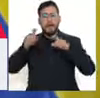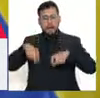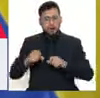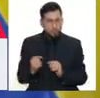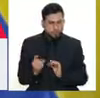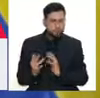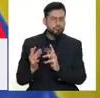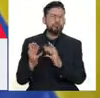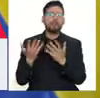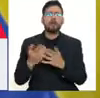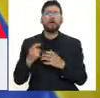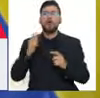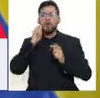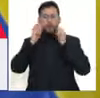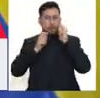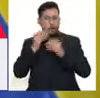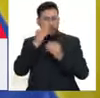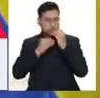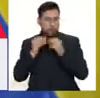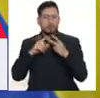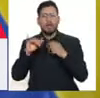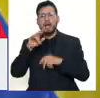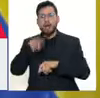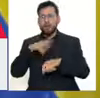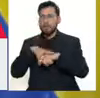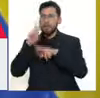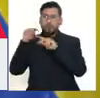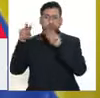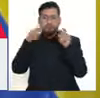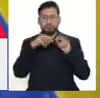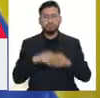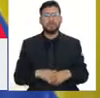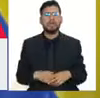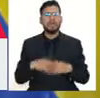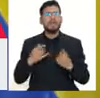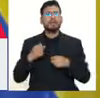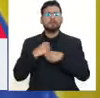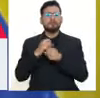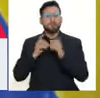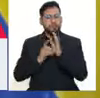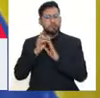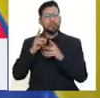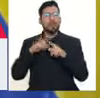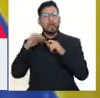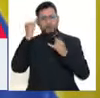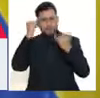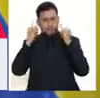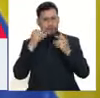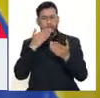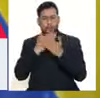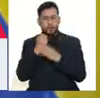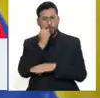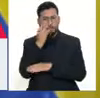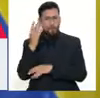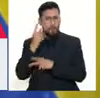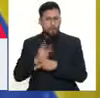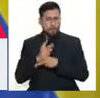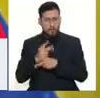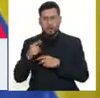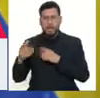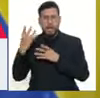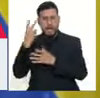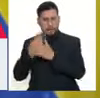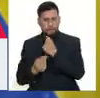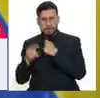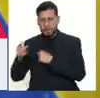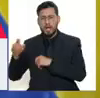agricultura, el turismo gastronómico y de naturaleza, y en el desarrollo de emprendimientos sostenibles a ambos